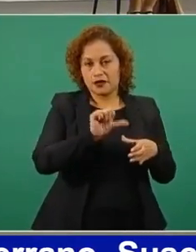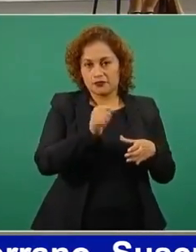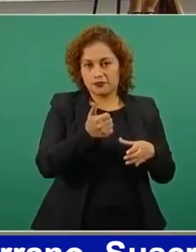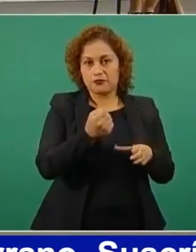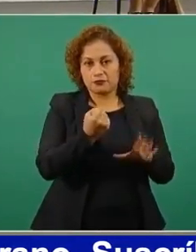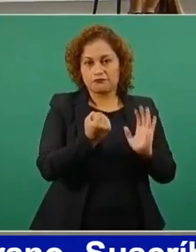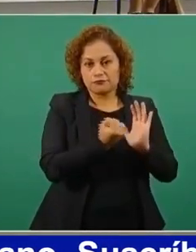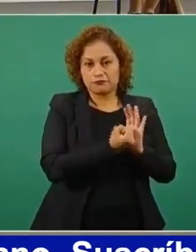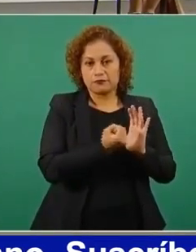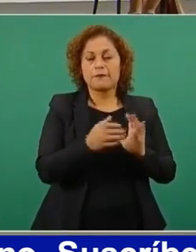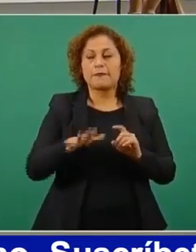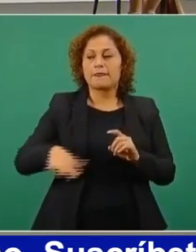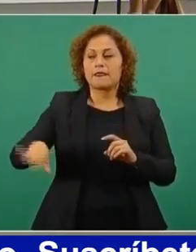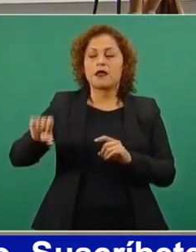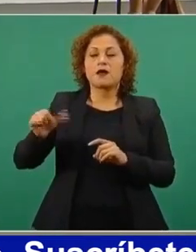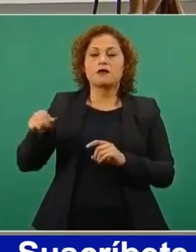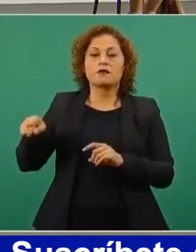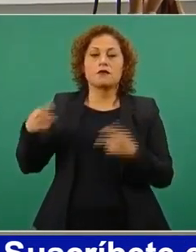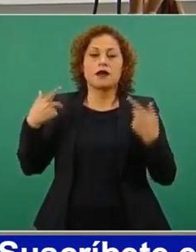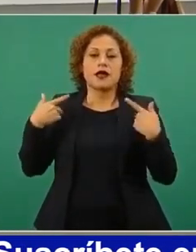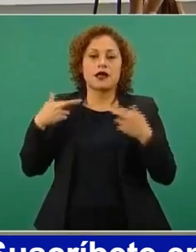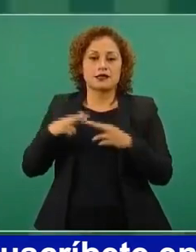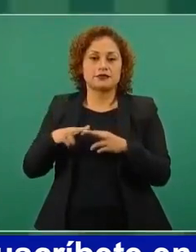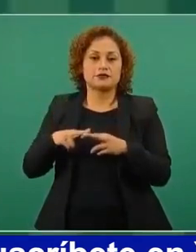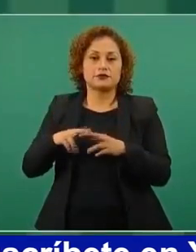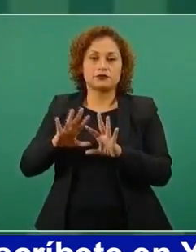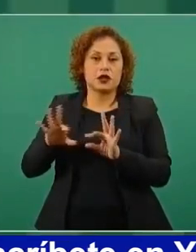prácticamente vacunados a todos los maestros,